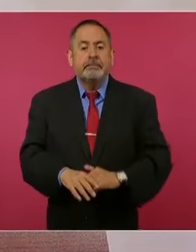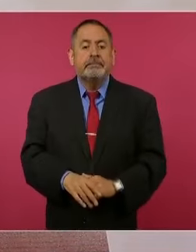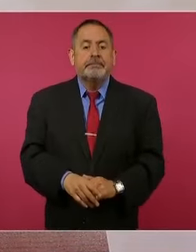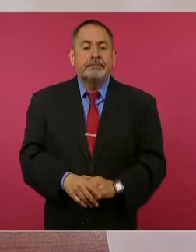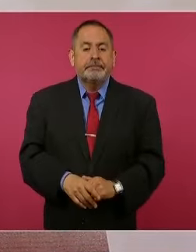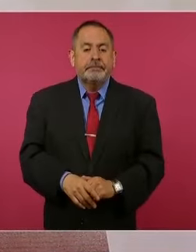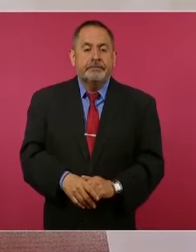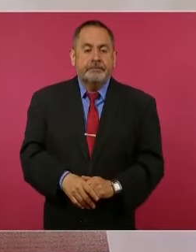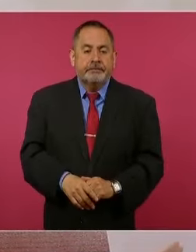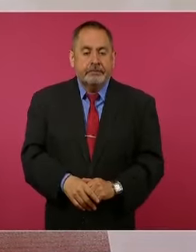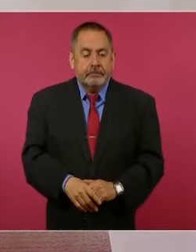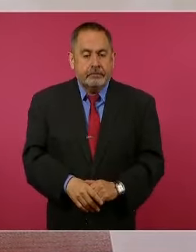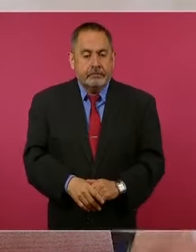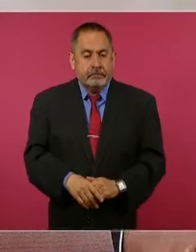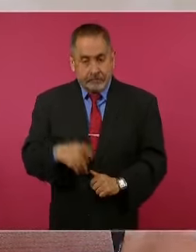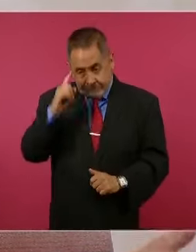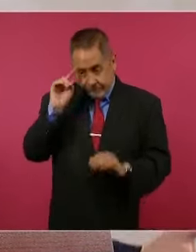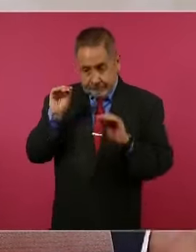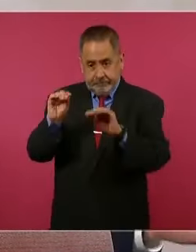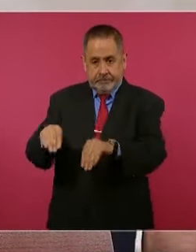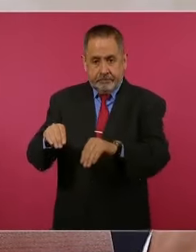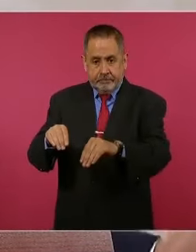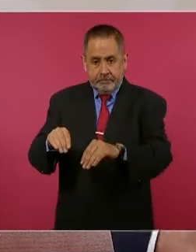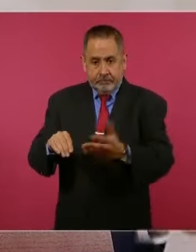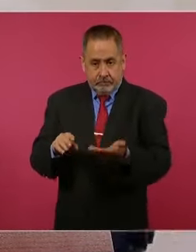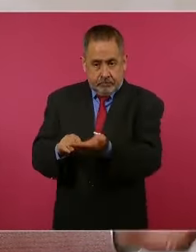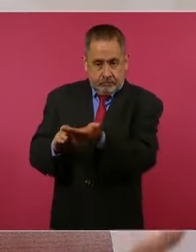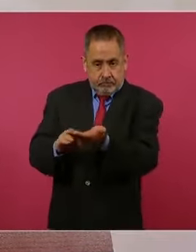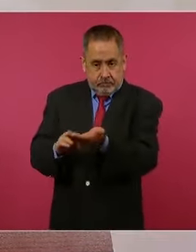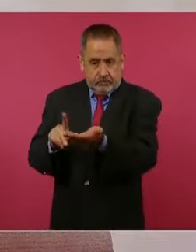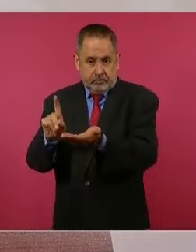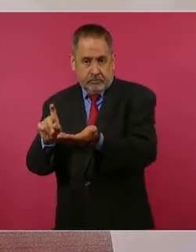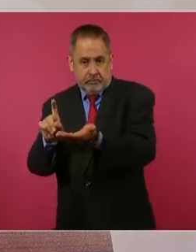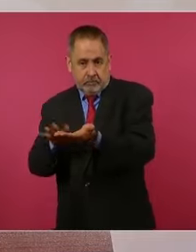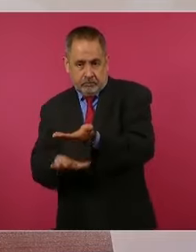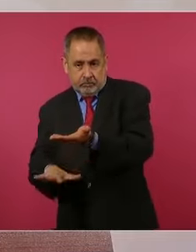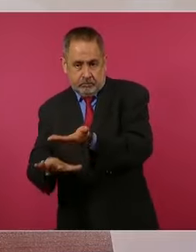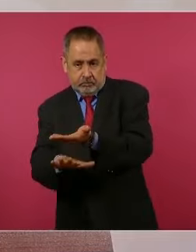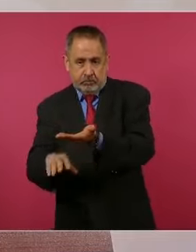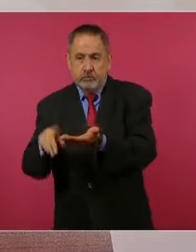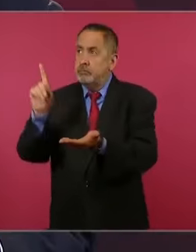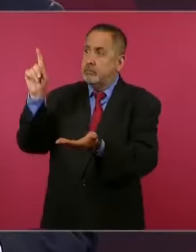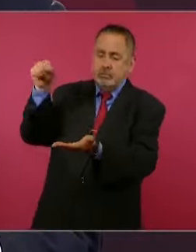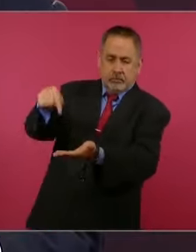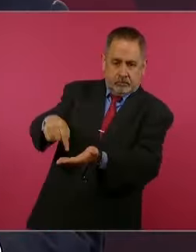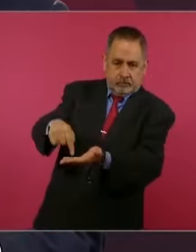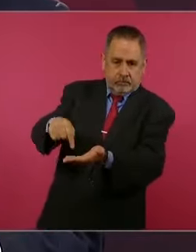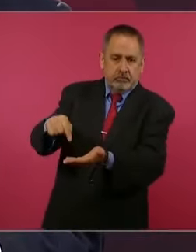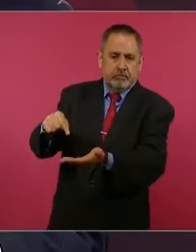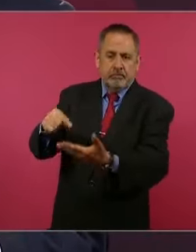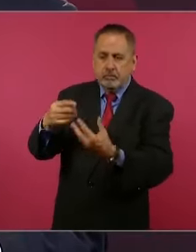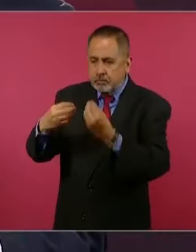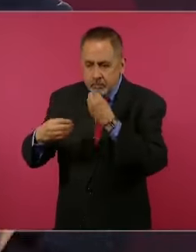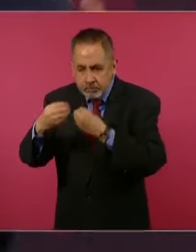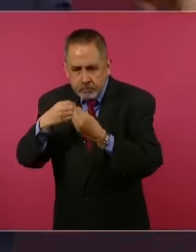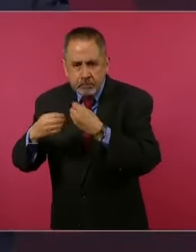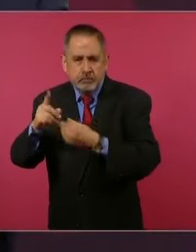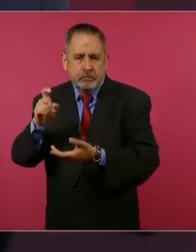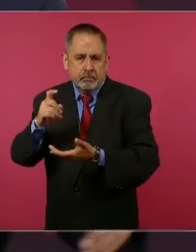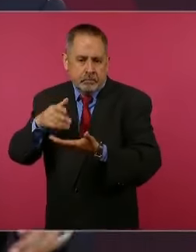este para ponerle agua abajo a los animales los